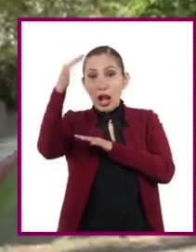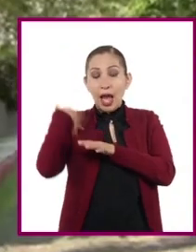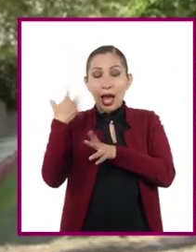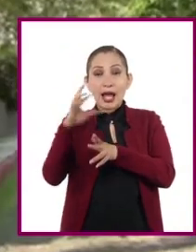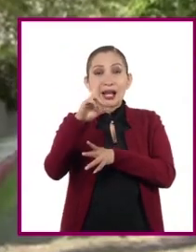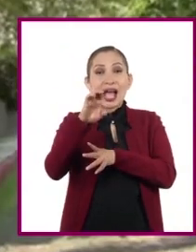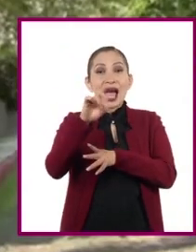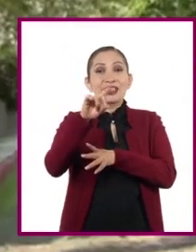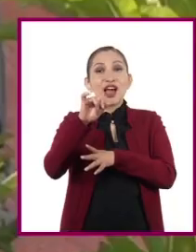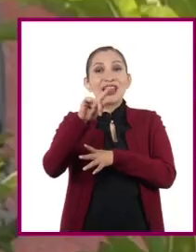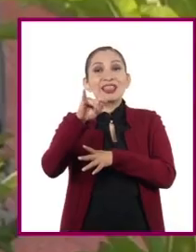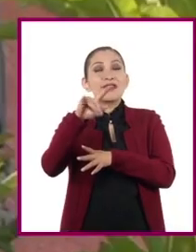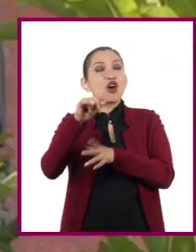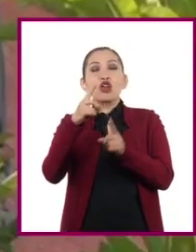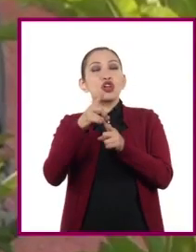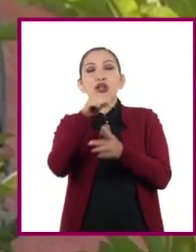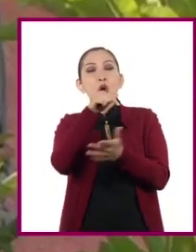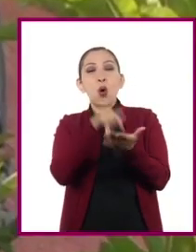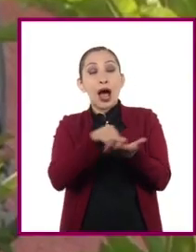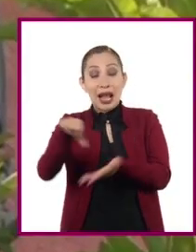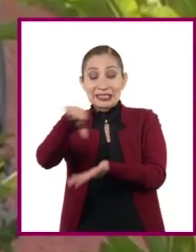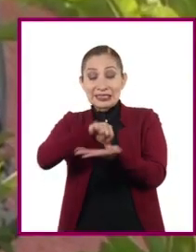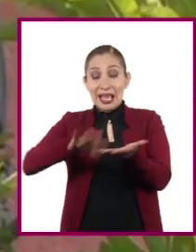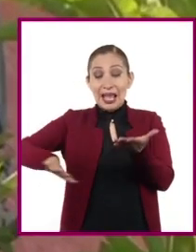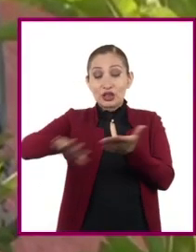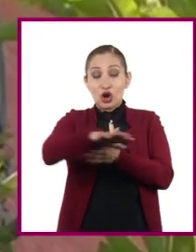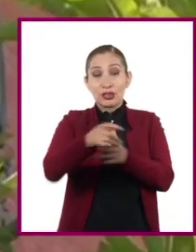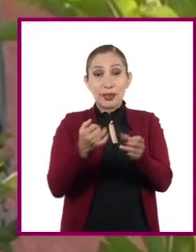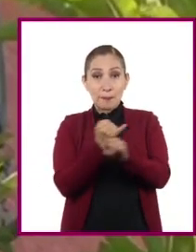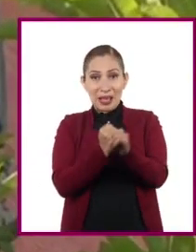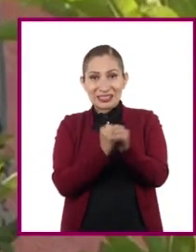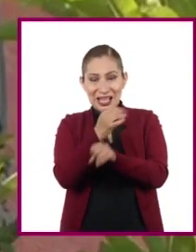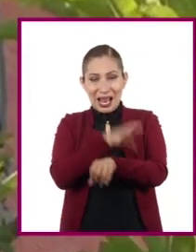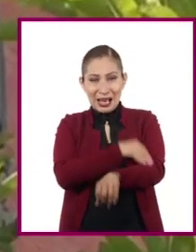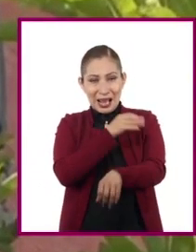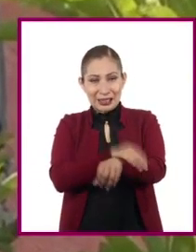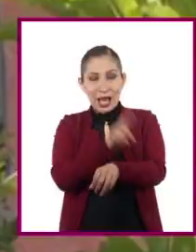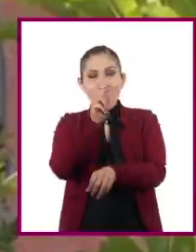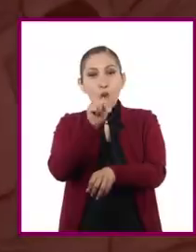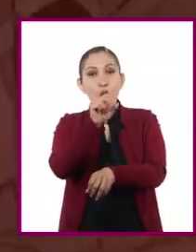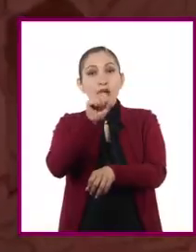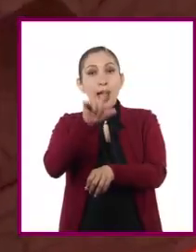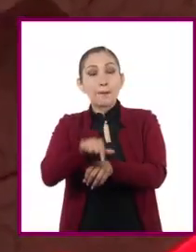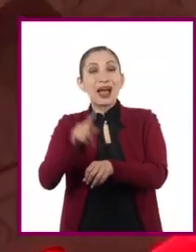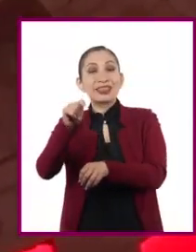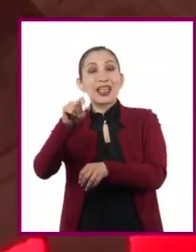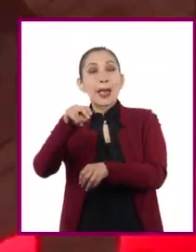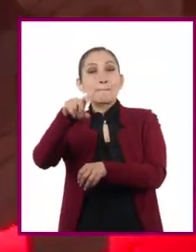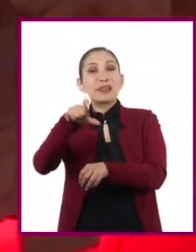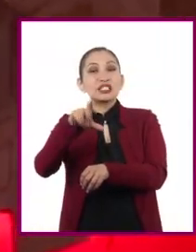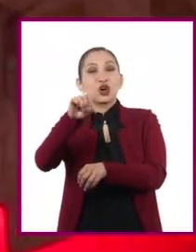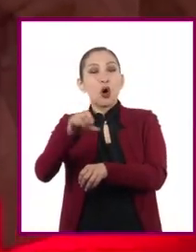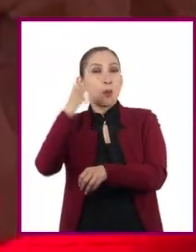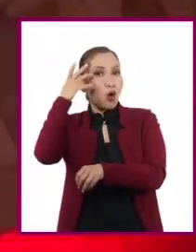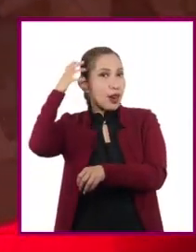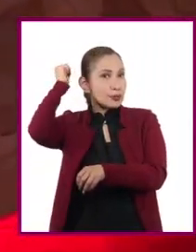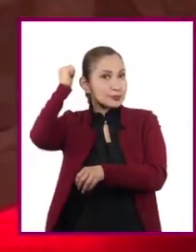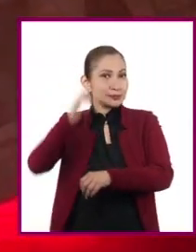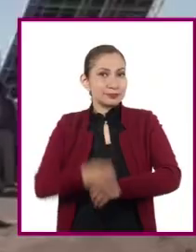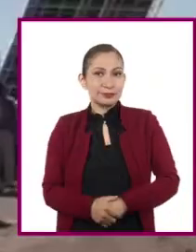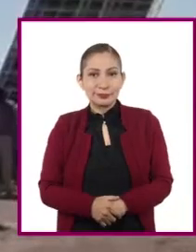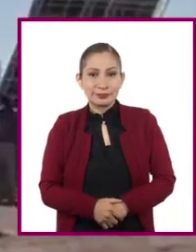flujo radiativo ubicado en el Centro de Investigación en Energía de la UNAM, en Temixco, Morelos.